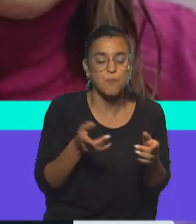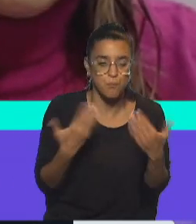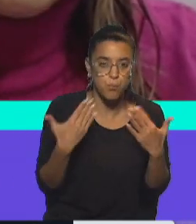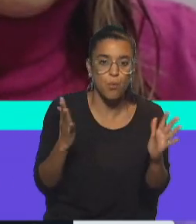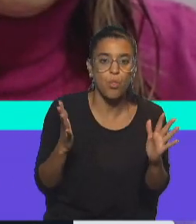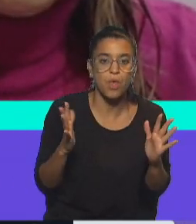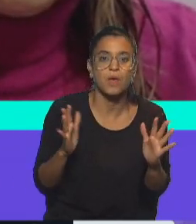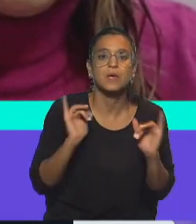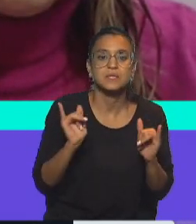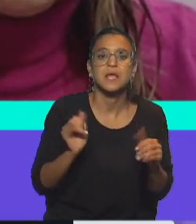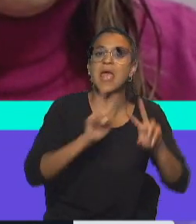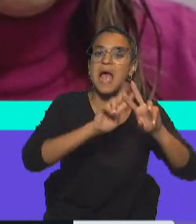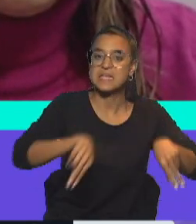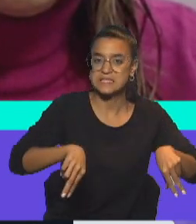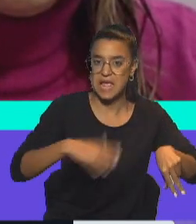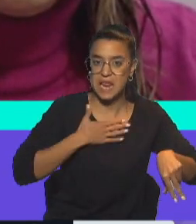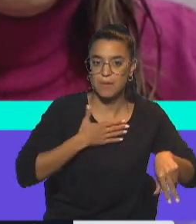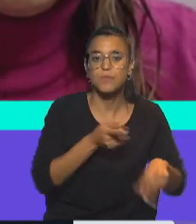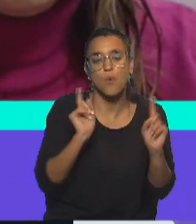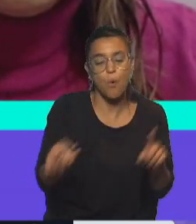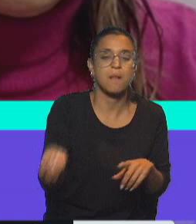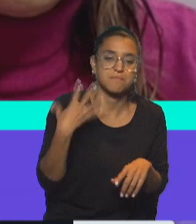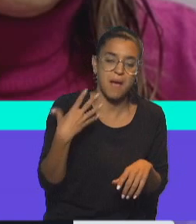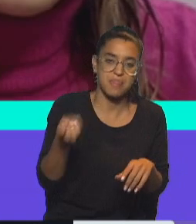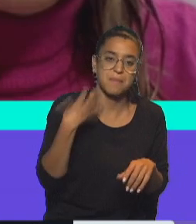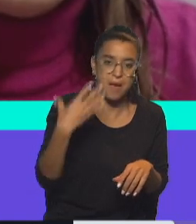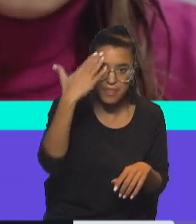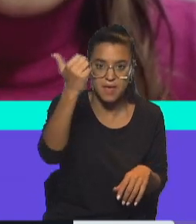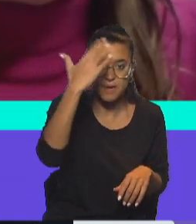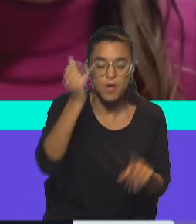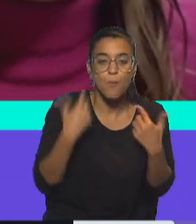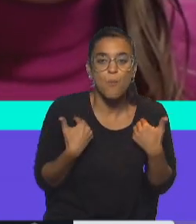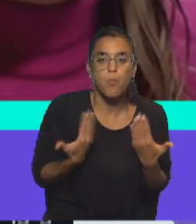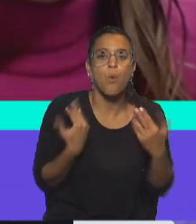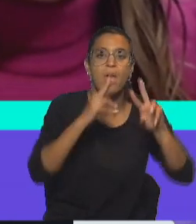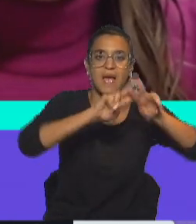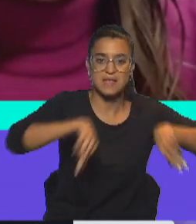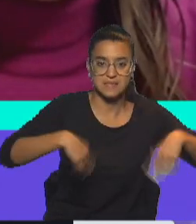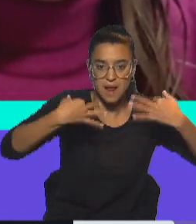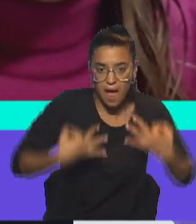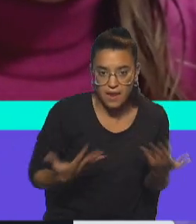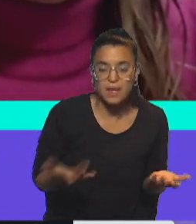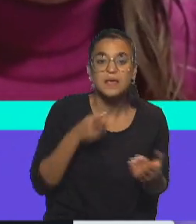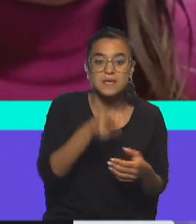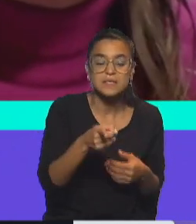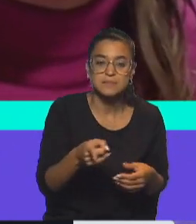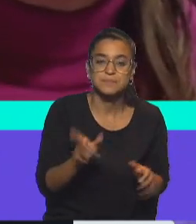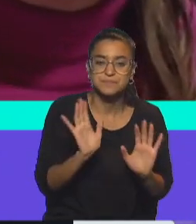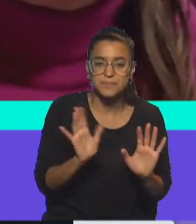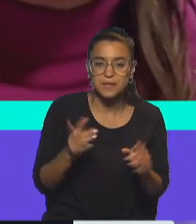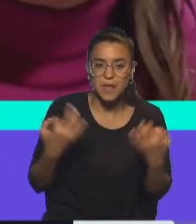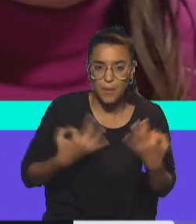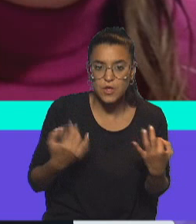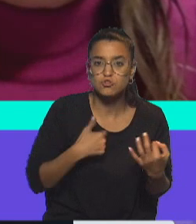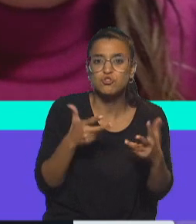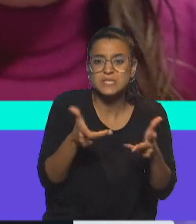darle la cancelación. Igual me sigue llegando la situación, pero la pude cancelar como corresponde. ¿Es aconsejable hacer eso que hice yo,